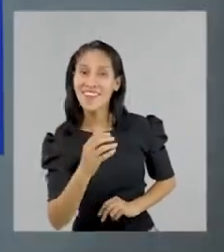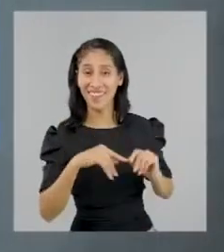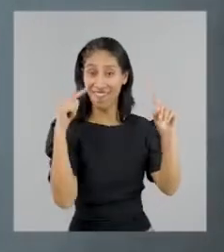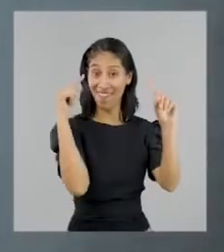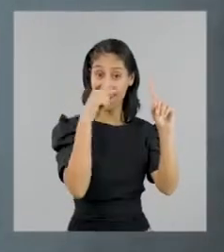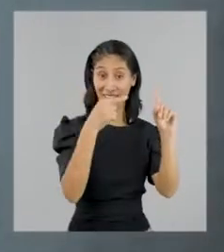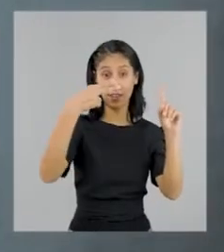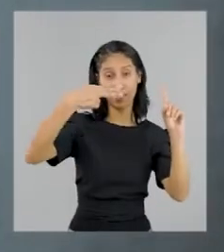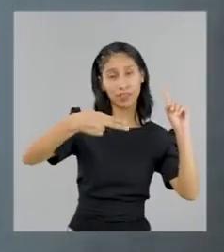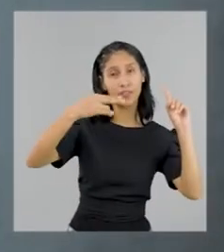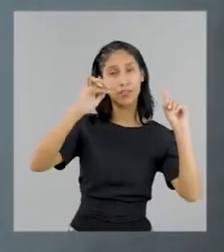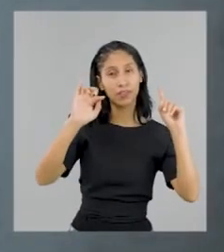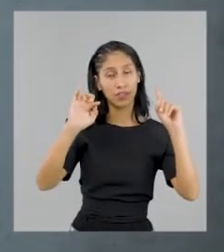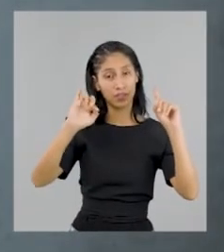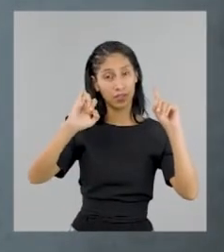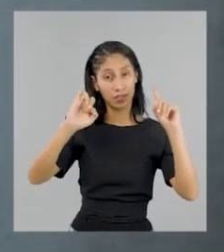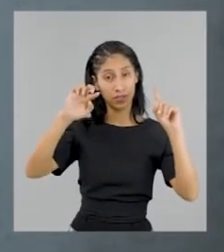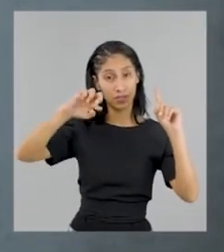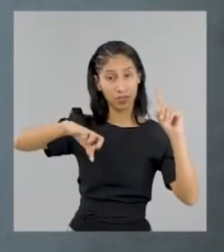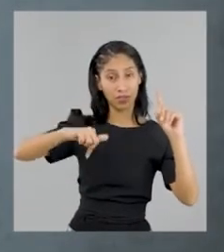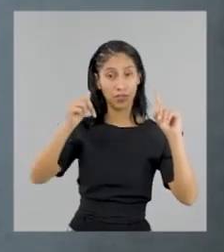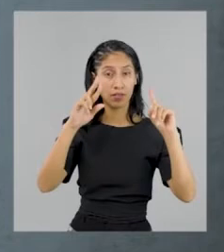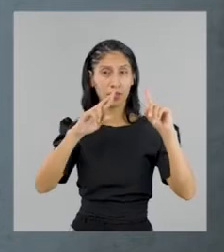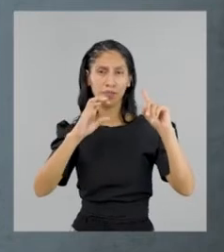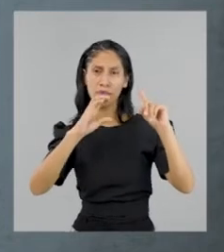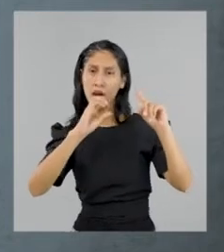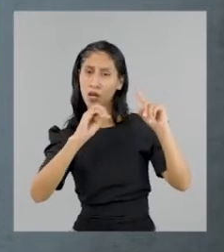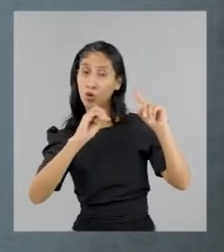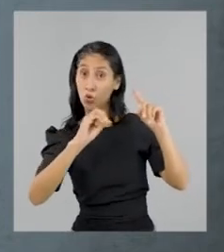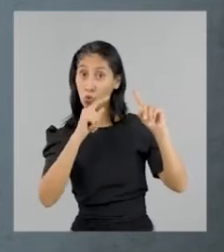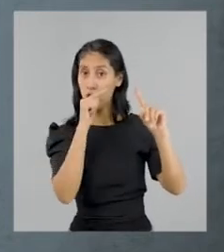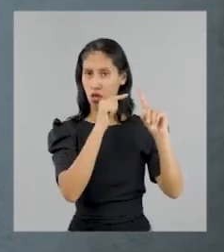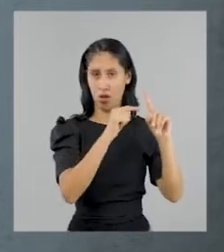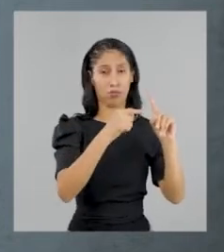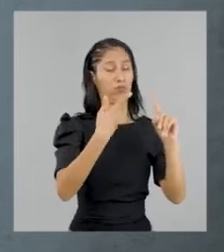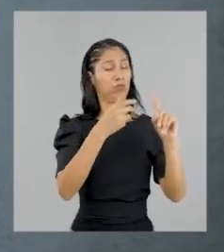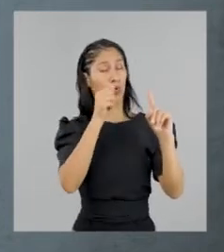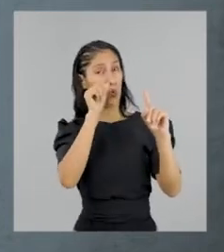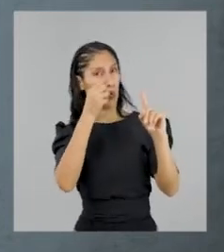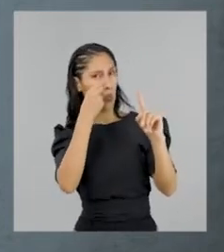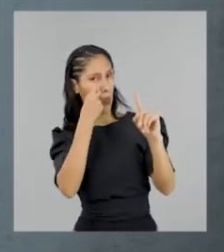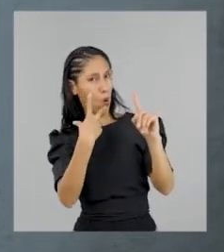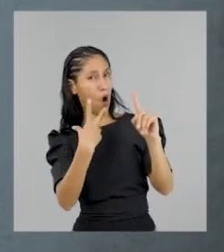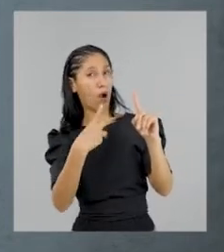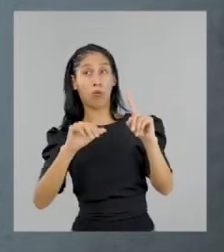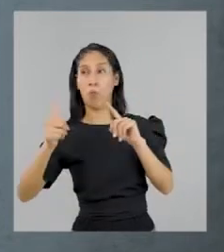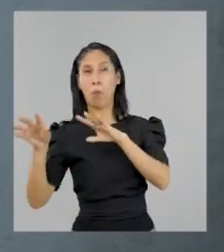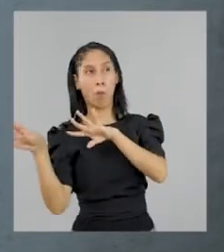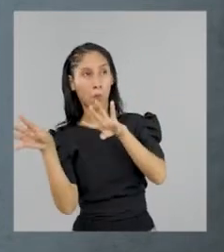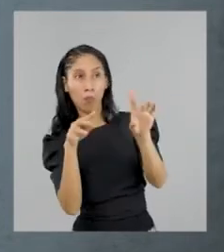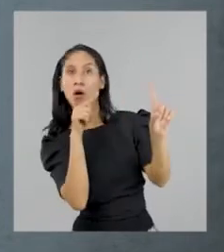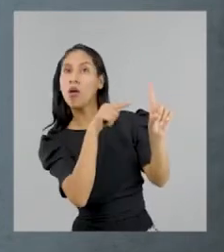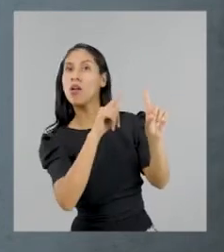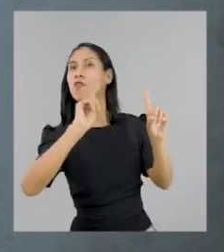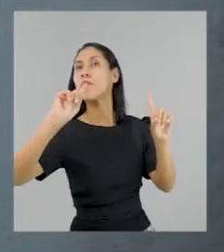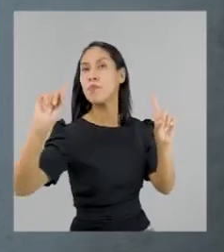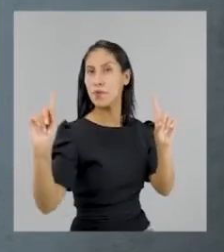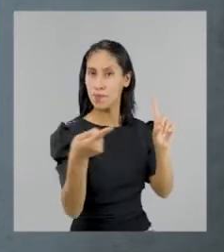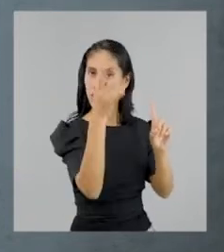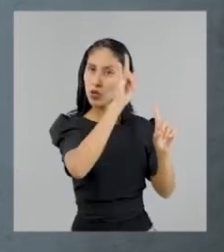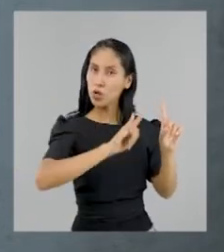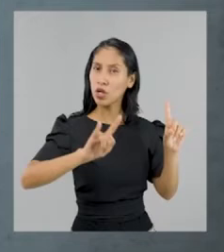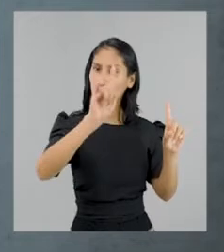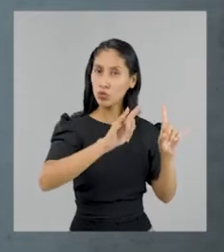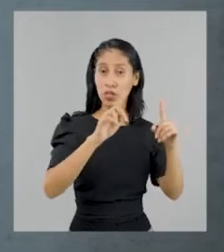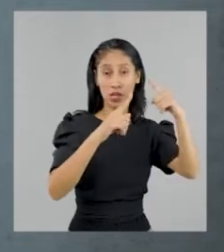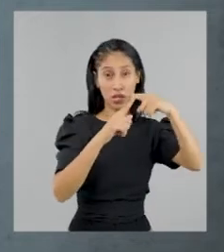sí! Hiparco de Nicea, matemático y astrónomo, es considerado como uno de los primeros en usar la